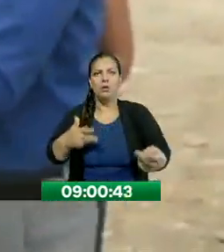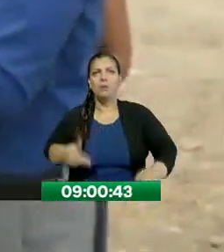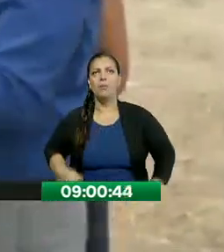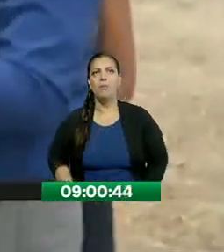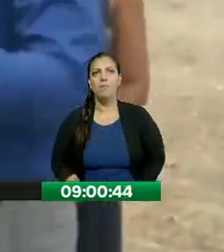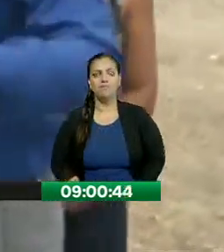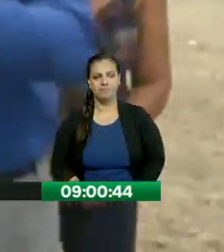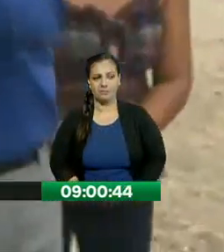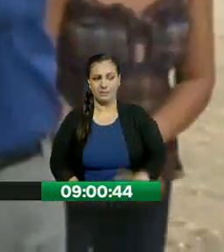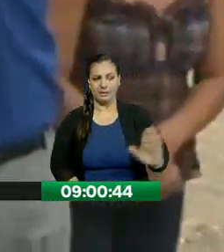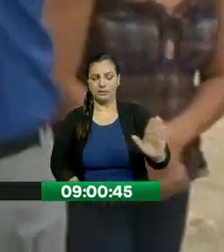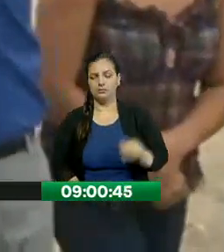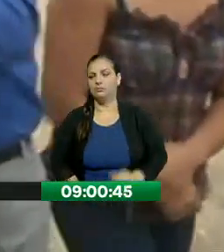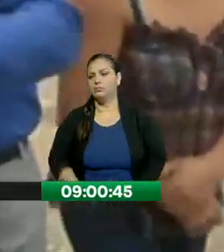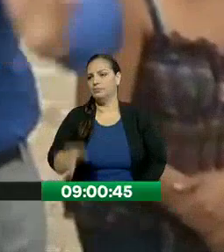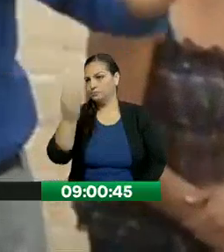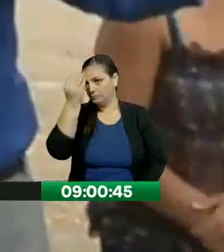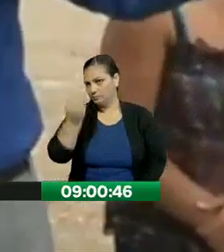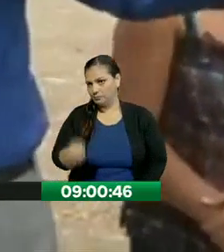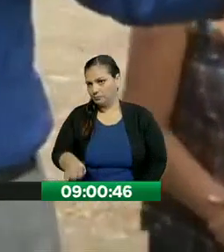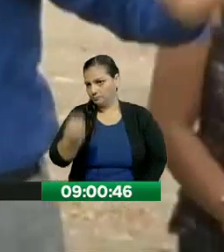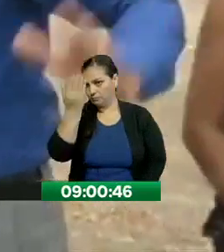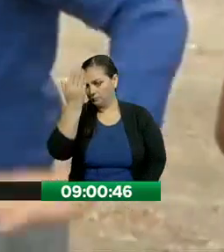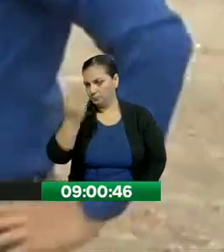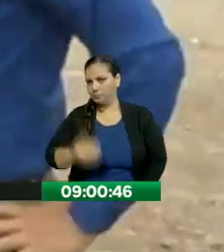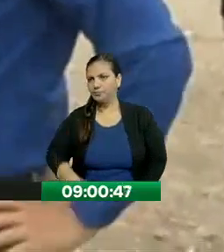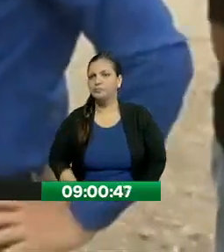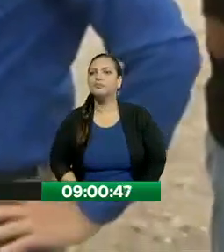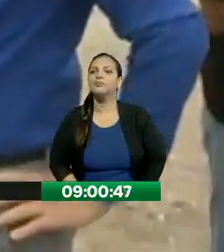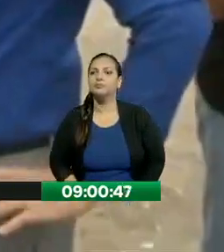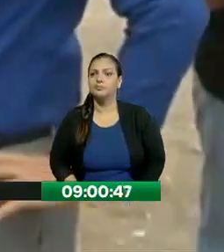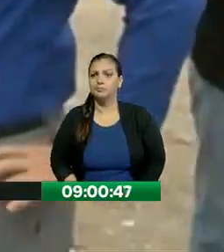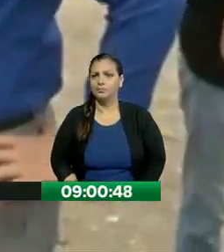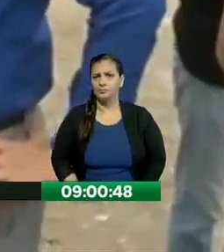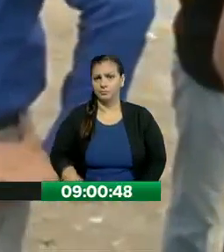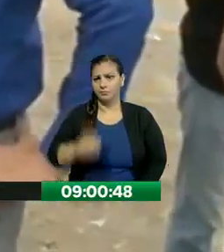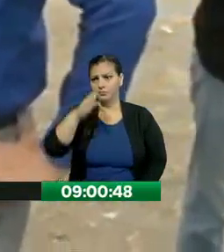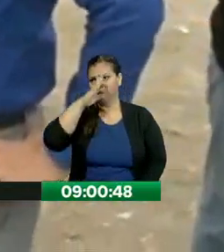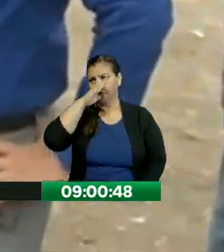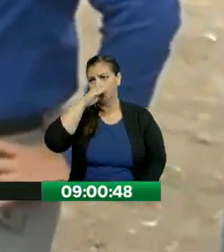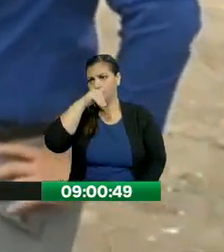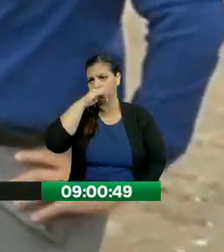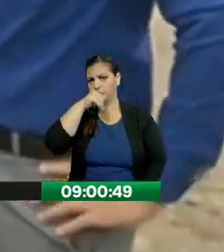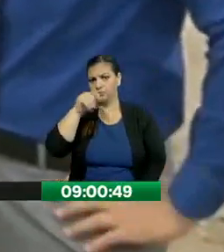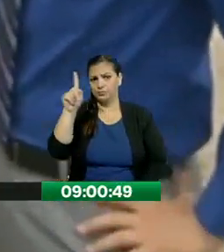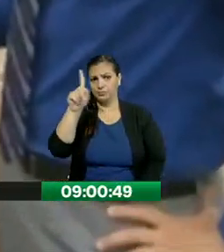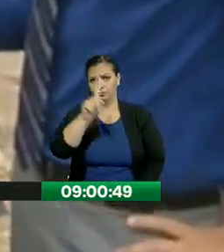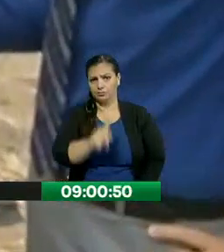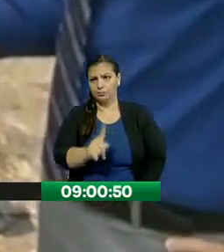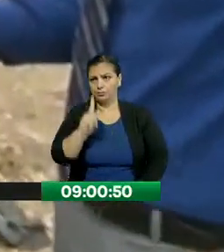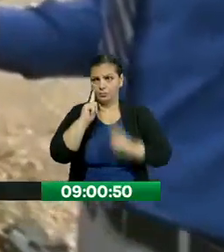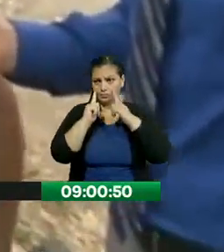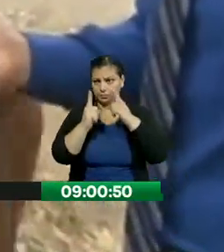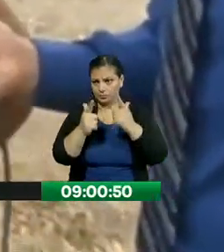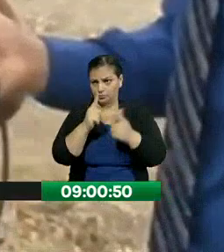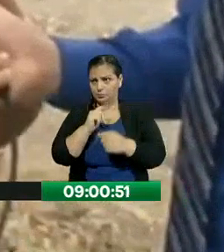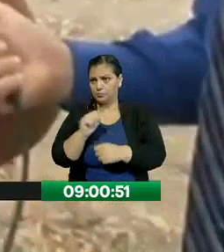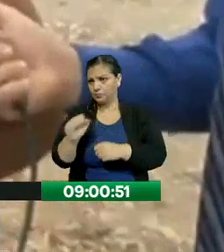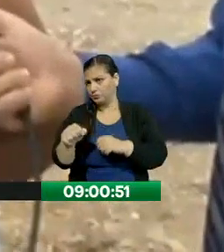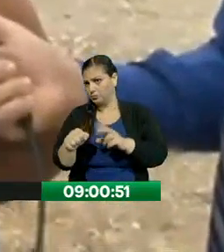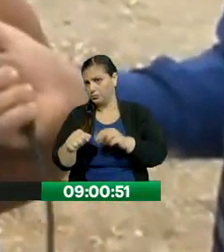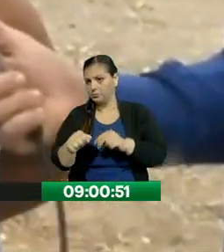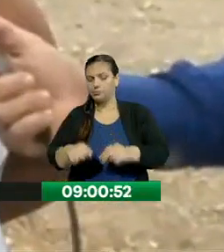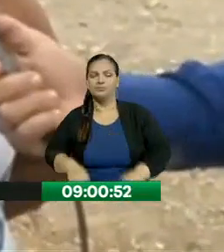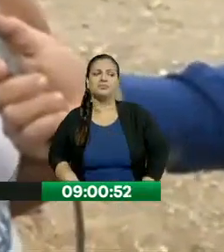accidentes de tránsito y cuál es el trabajo, a propósito que le dice el caballero, de los agentes de la CTE en el lugar? Bueno, en realidad, los